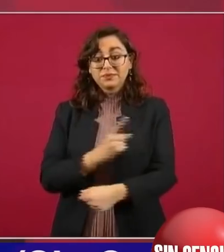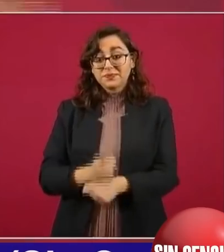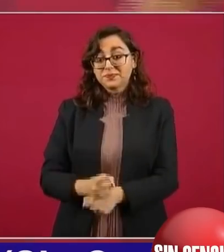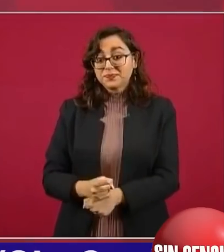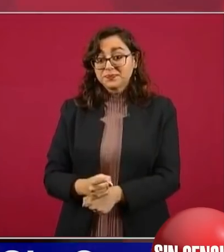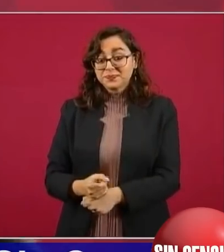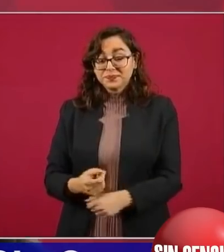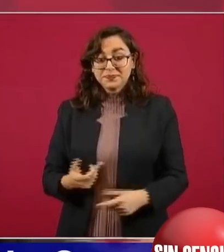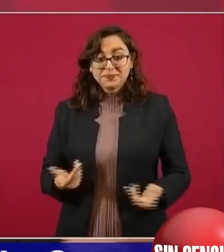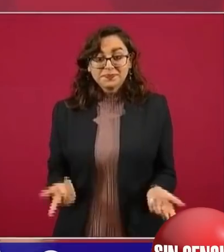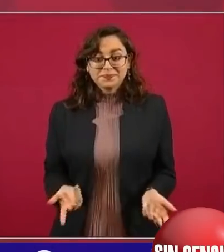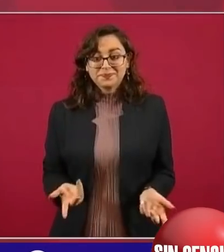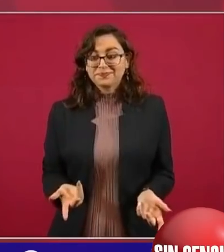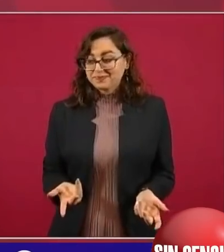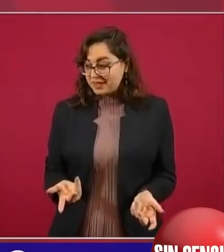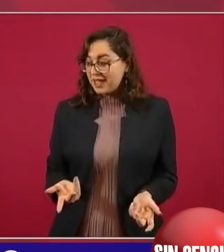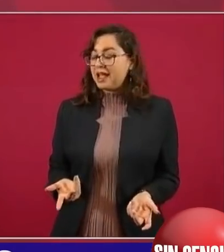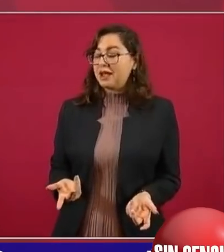y a decir,